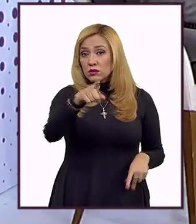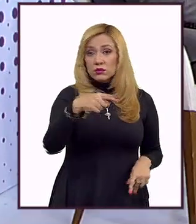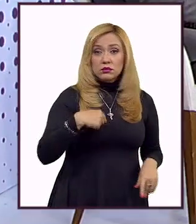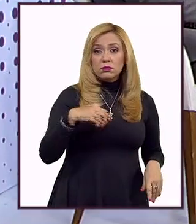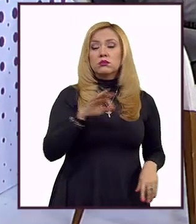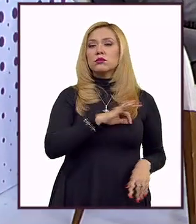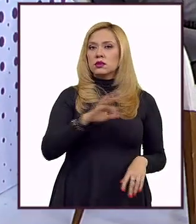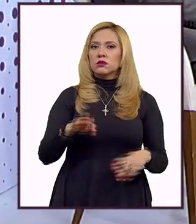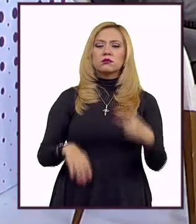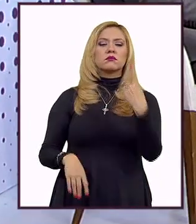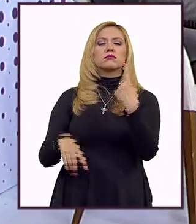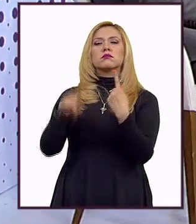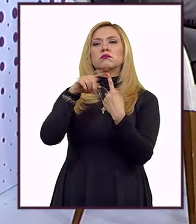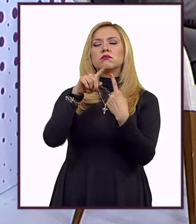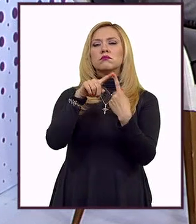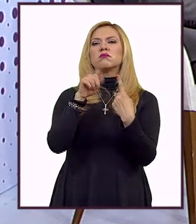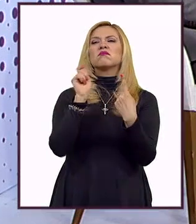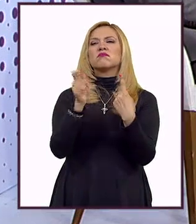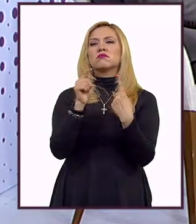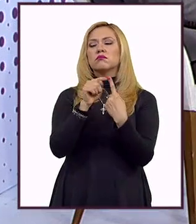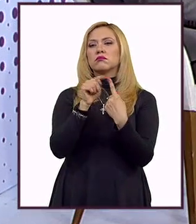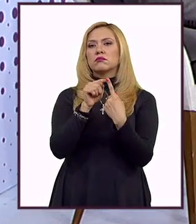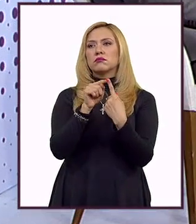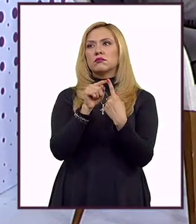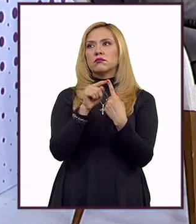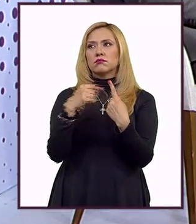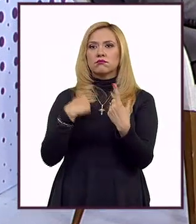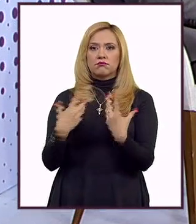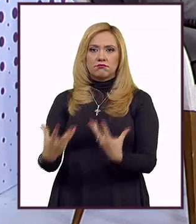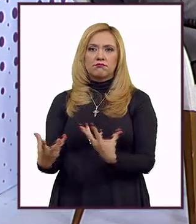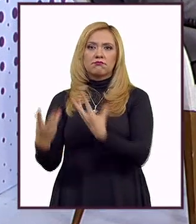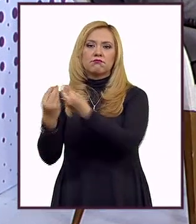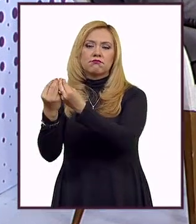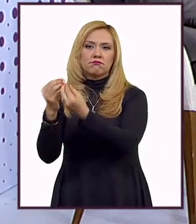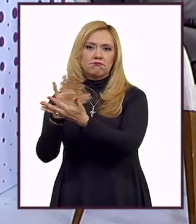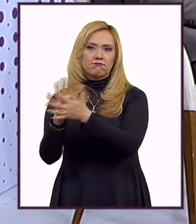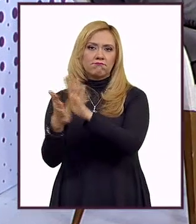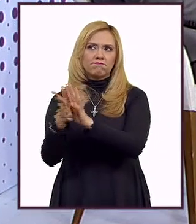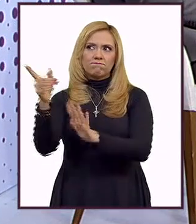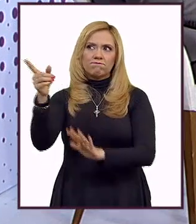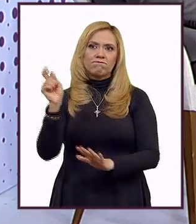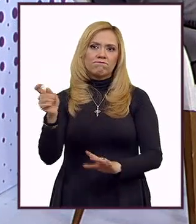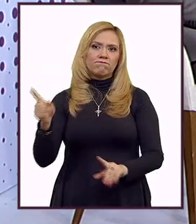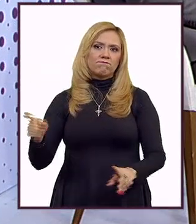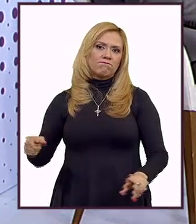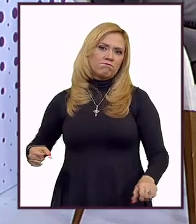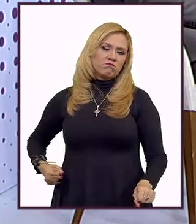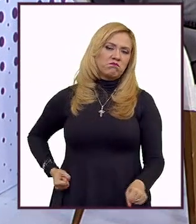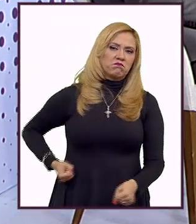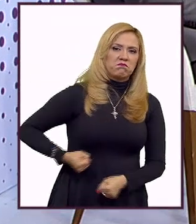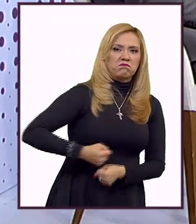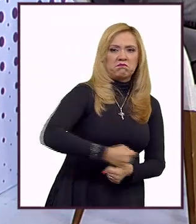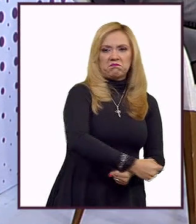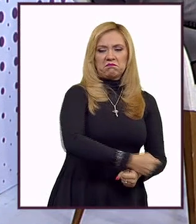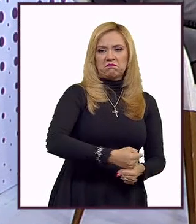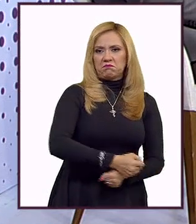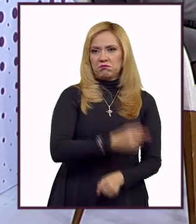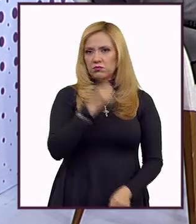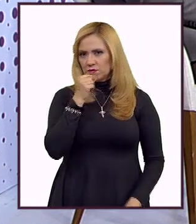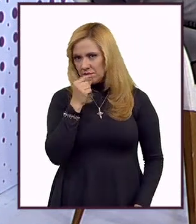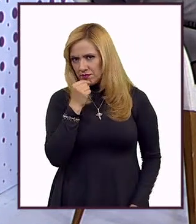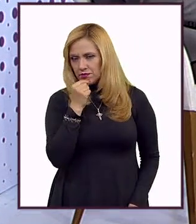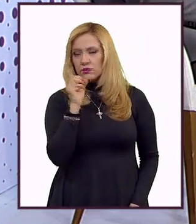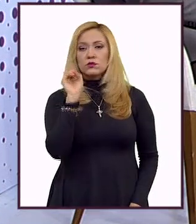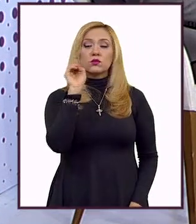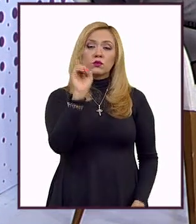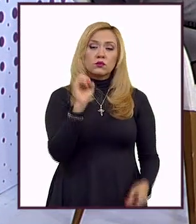dos opciones. Una es el particular que participó en ese acto donde el principal era un funcionario público,